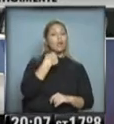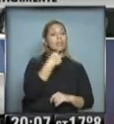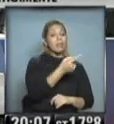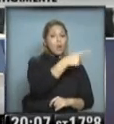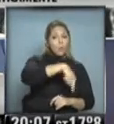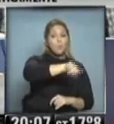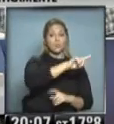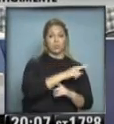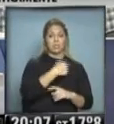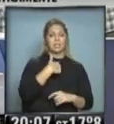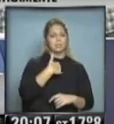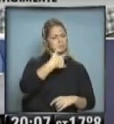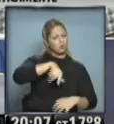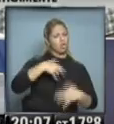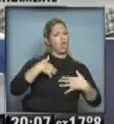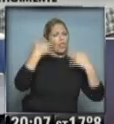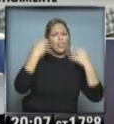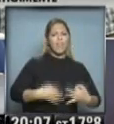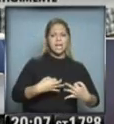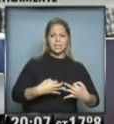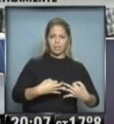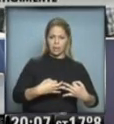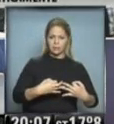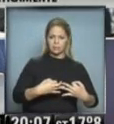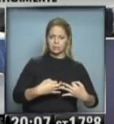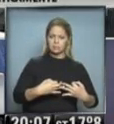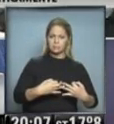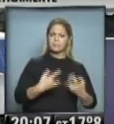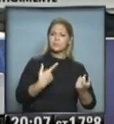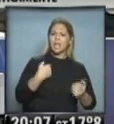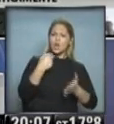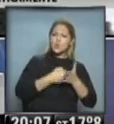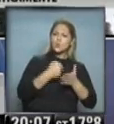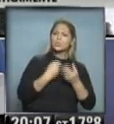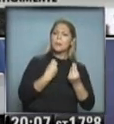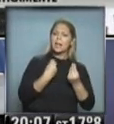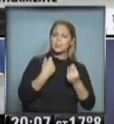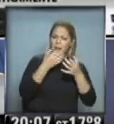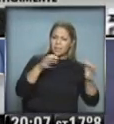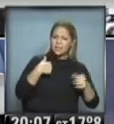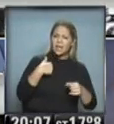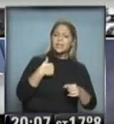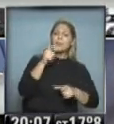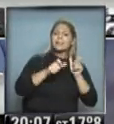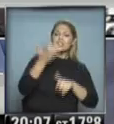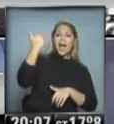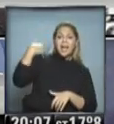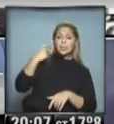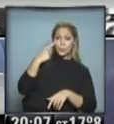compañeros, con esa dignidad, esa lucha por la dignidad nos dejaron nuestros